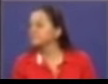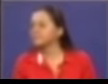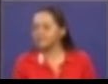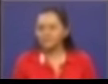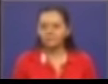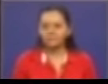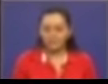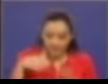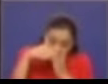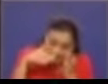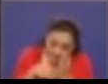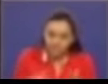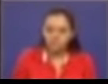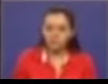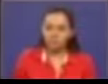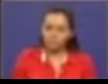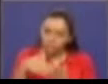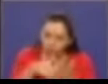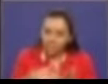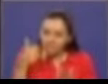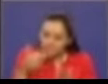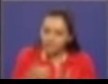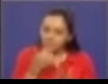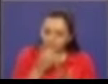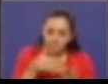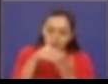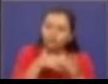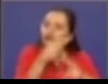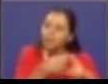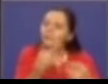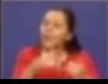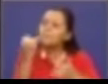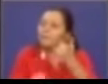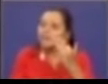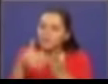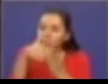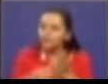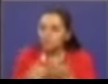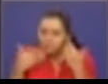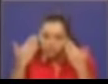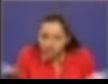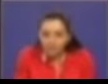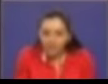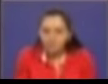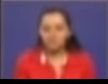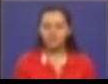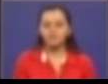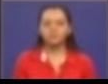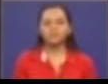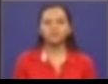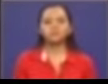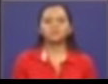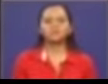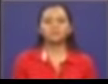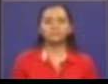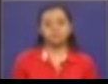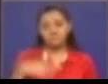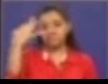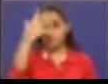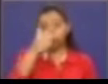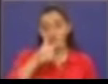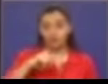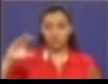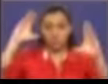que ponerme siempre los nombres de los artistas, compañeros. Bueno, lindísimo, lindísima